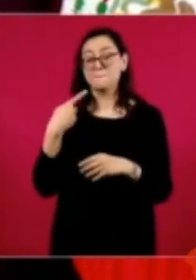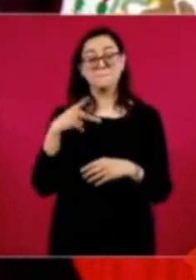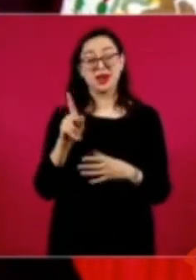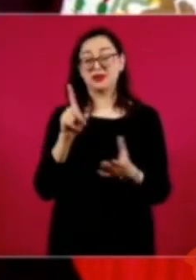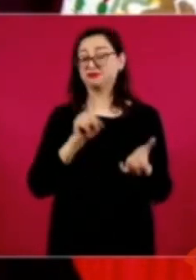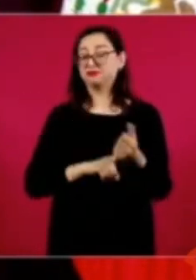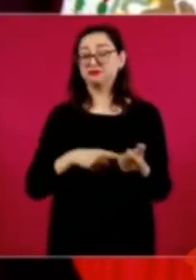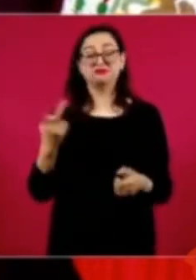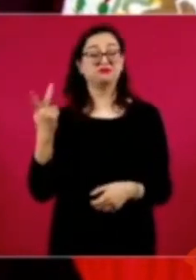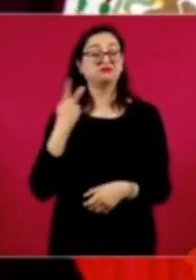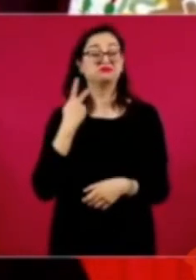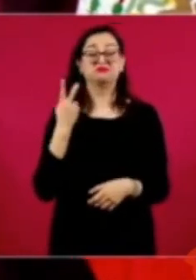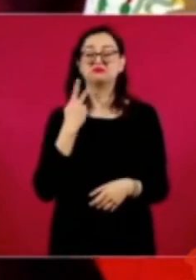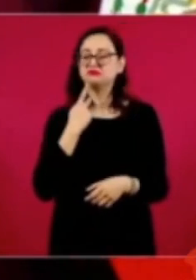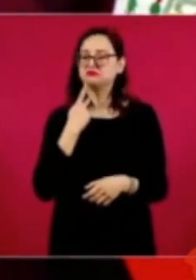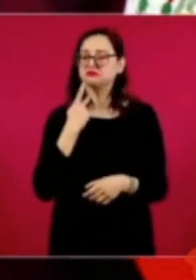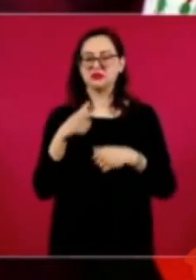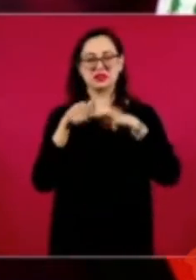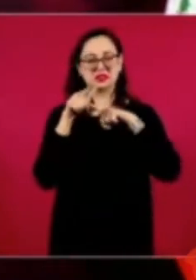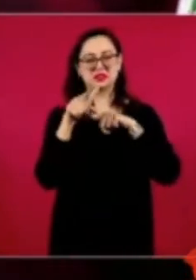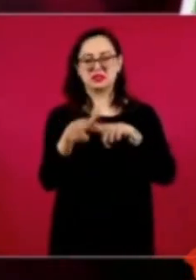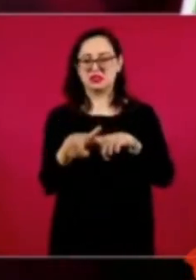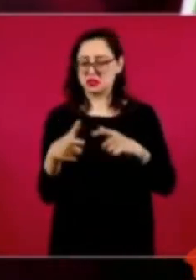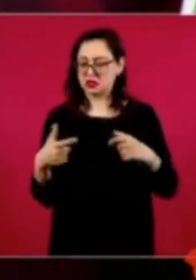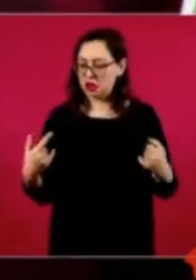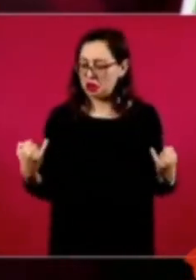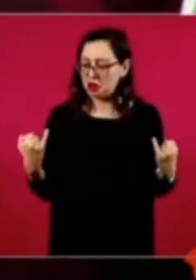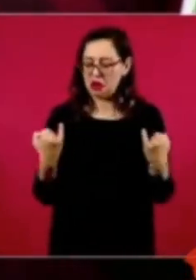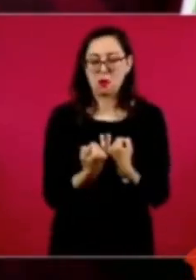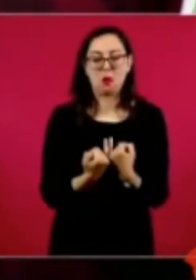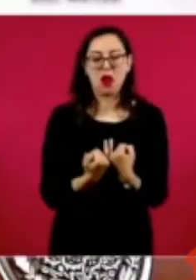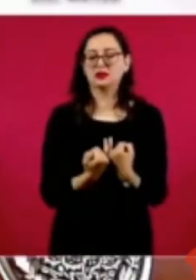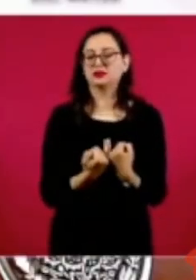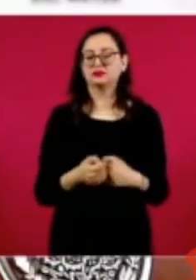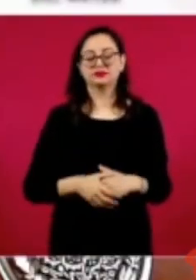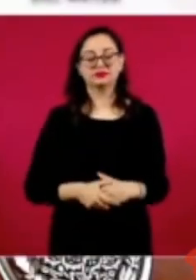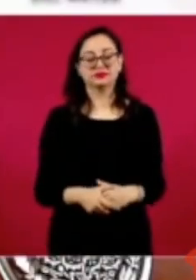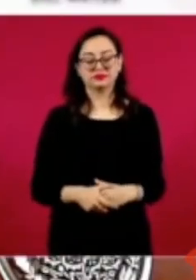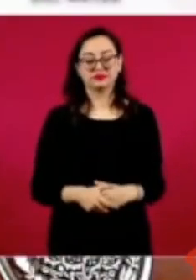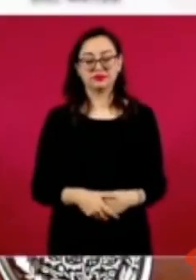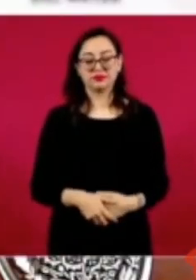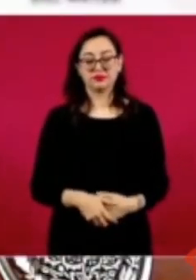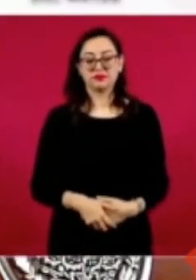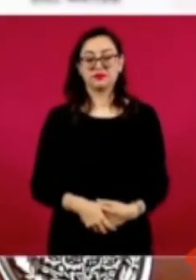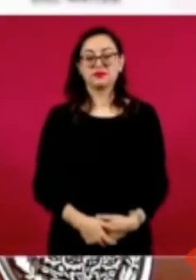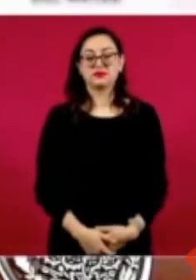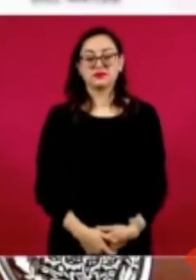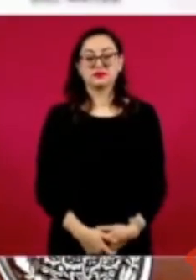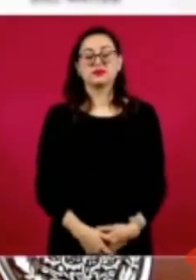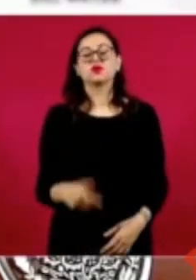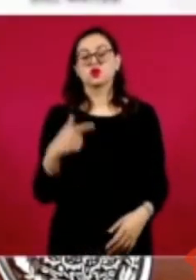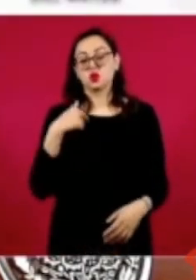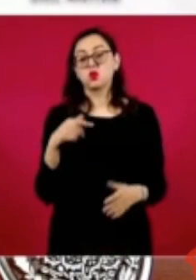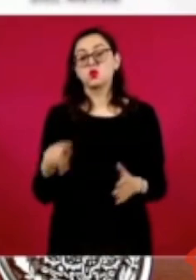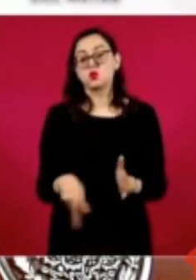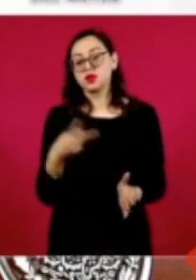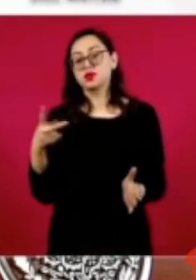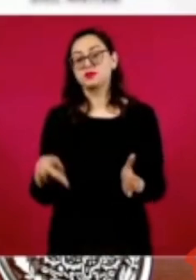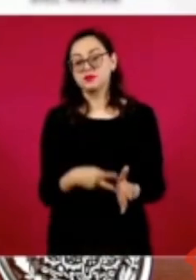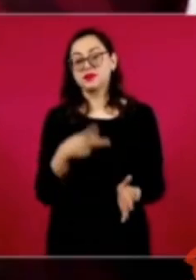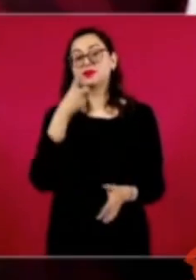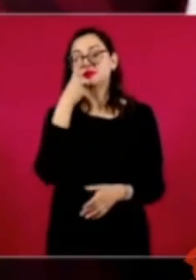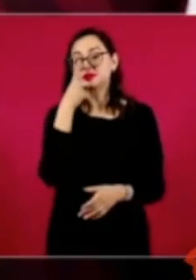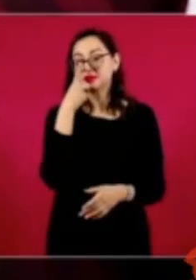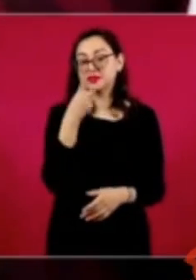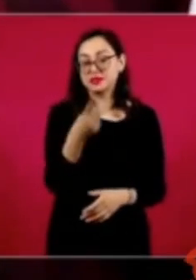Eso se trasladó a la época posrevolucionaria. Lo que decía y que repito mucho, don